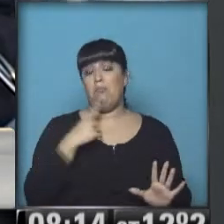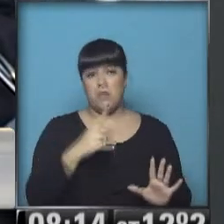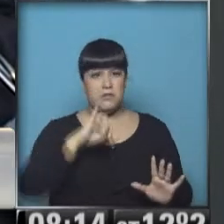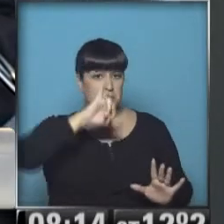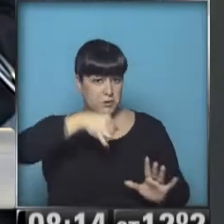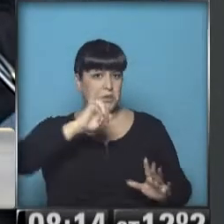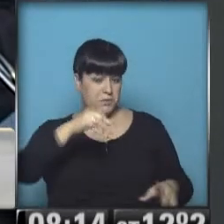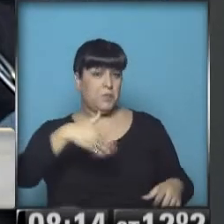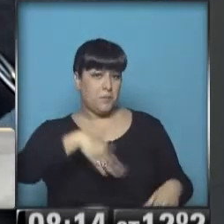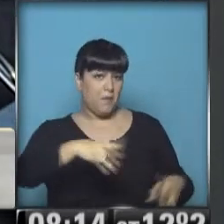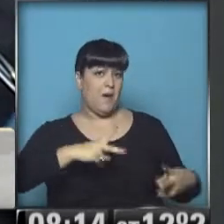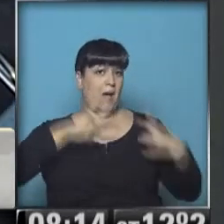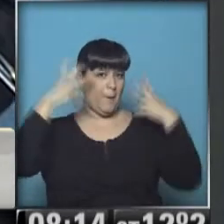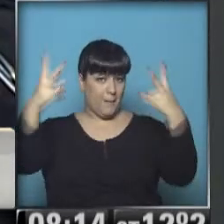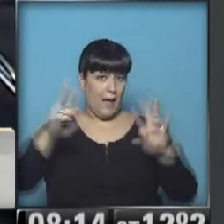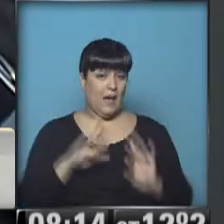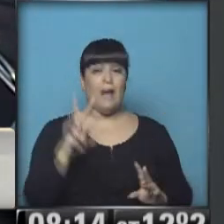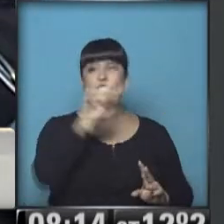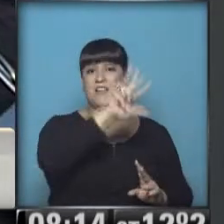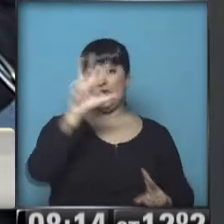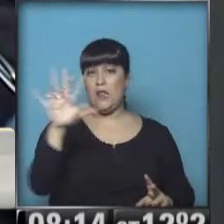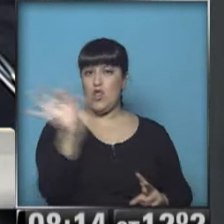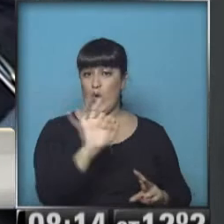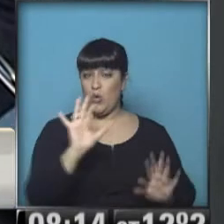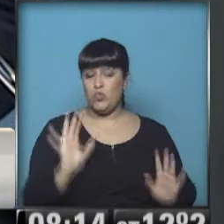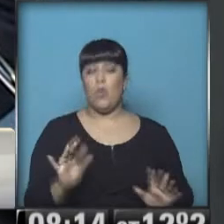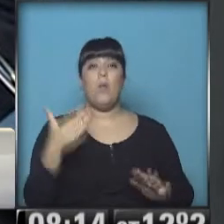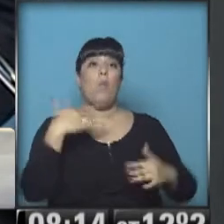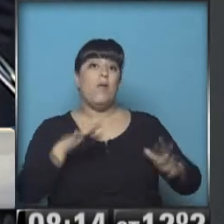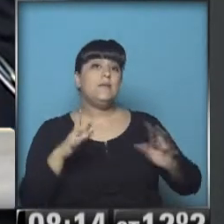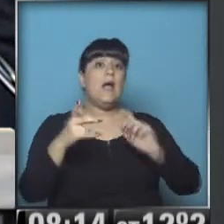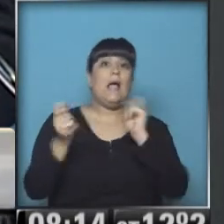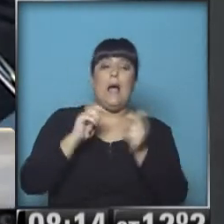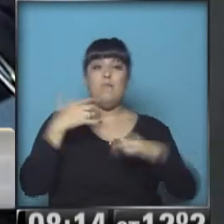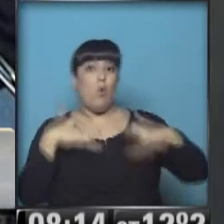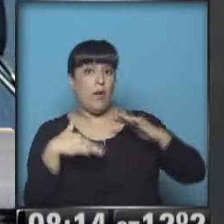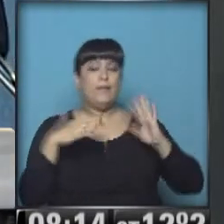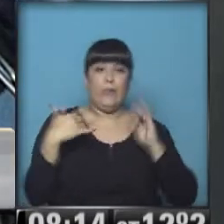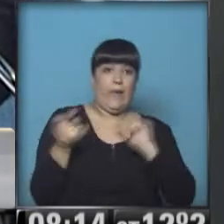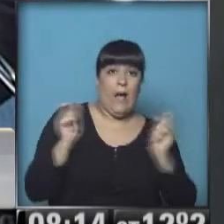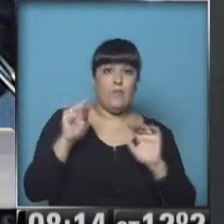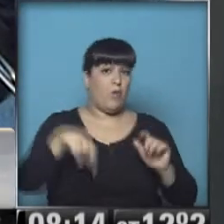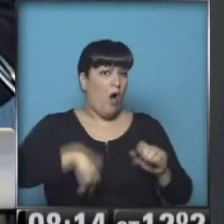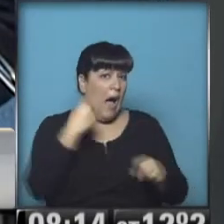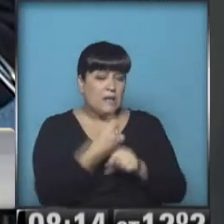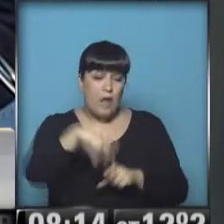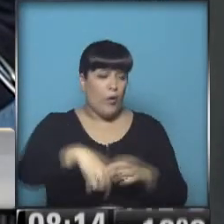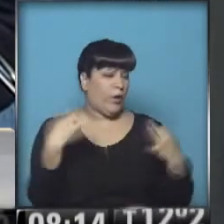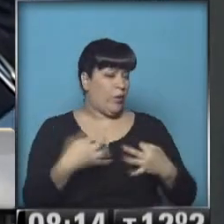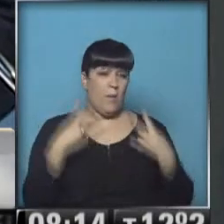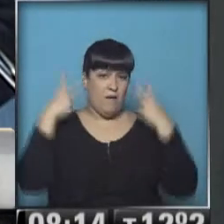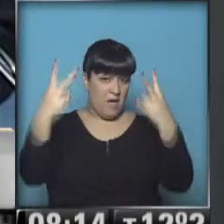su presencia es a excepción de cambio o modificación de último momento estarse al tema